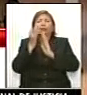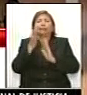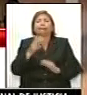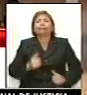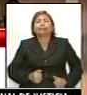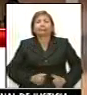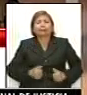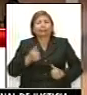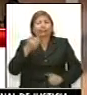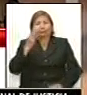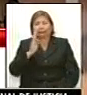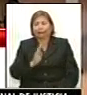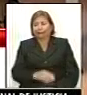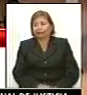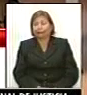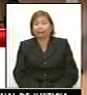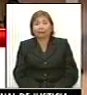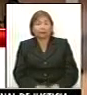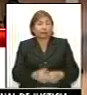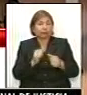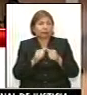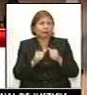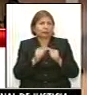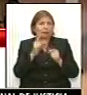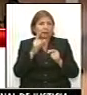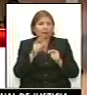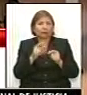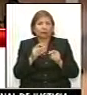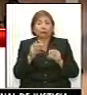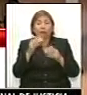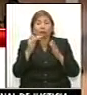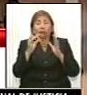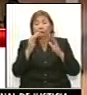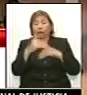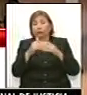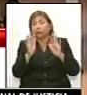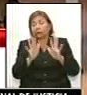vida. Había un numeral que se refería a los huéspedes.